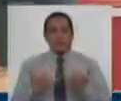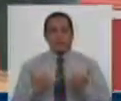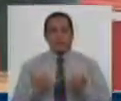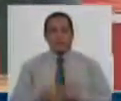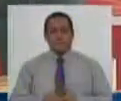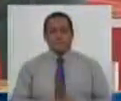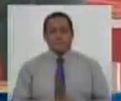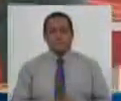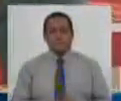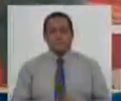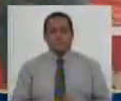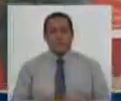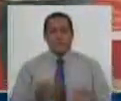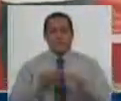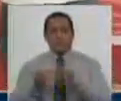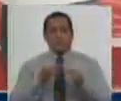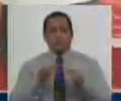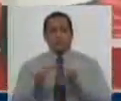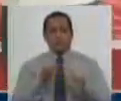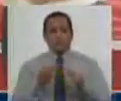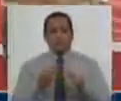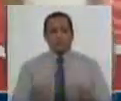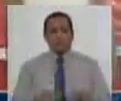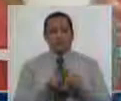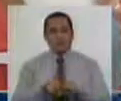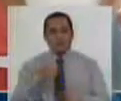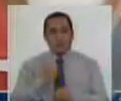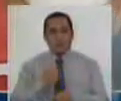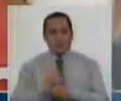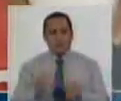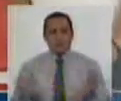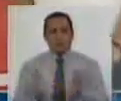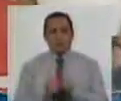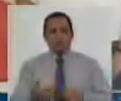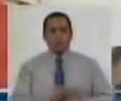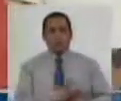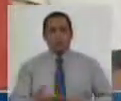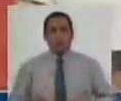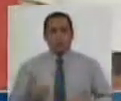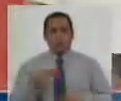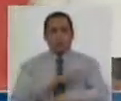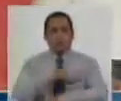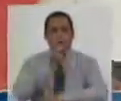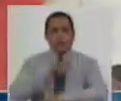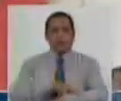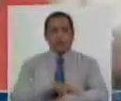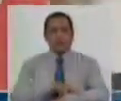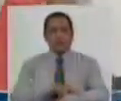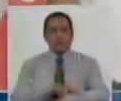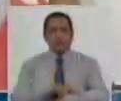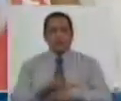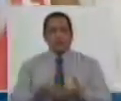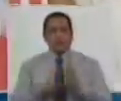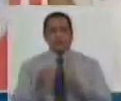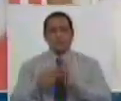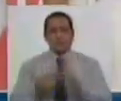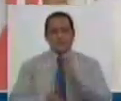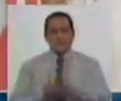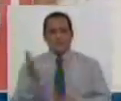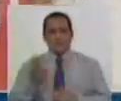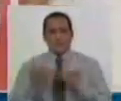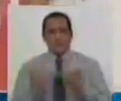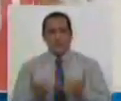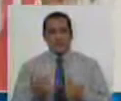Hoy día también señalamos que vamos a trabajar juntos con su gobierno regional, tanto el saliente como